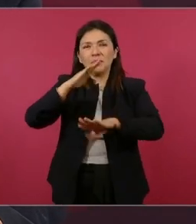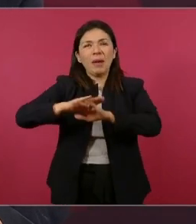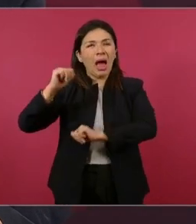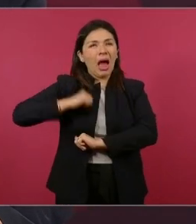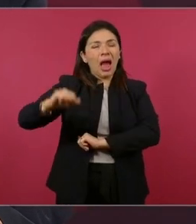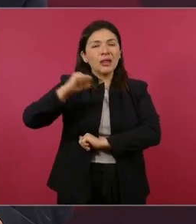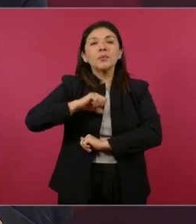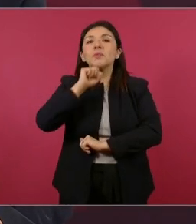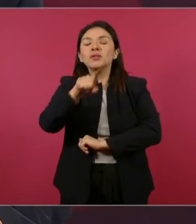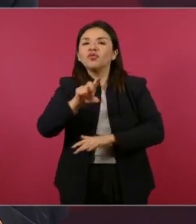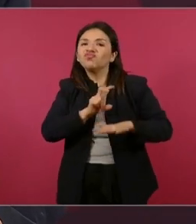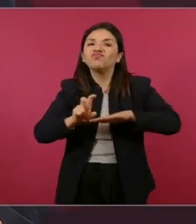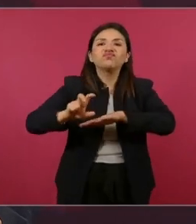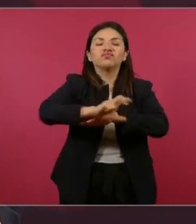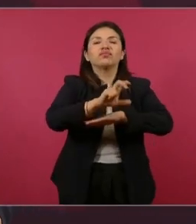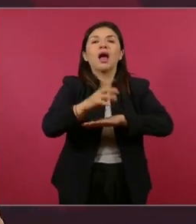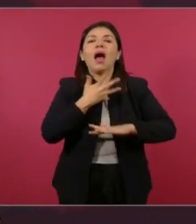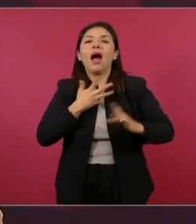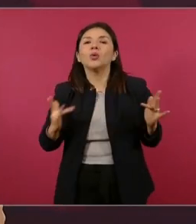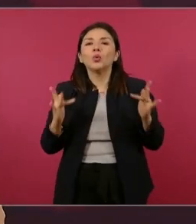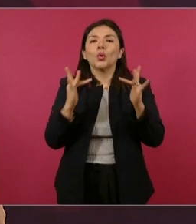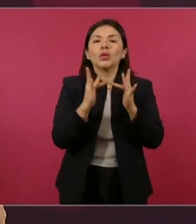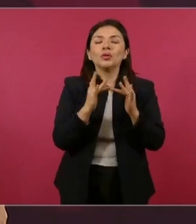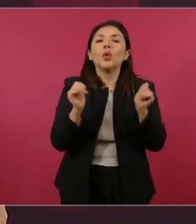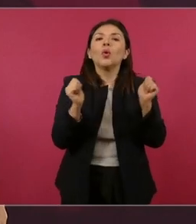antiguas con las nuevas